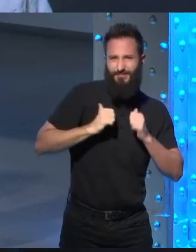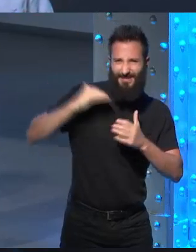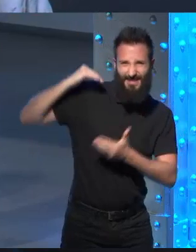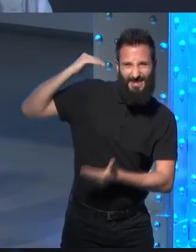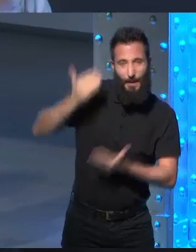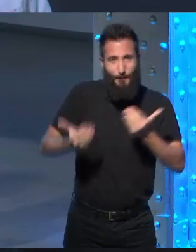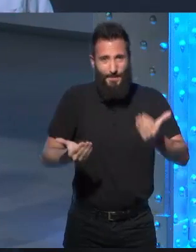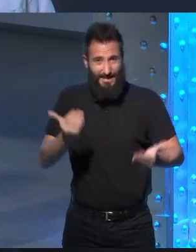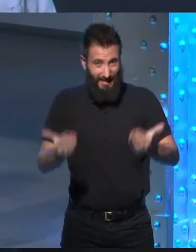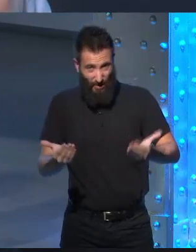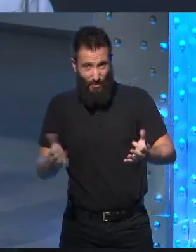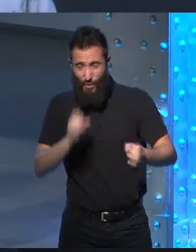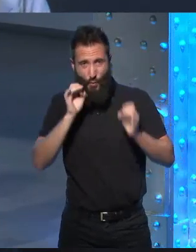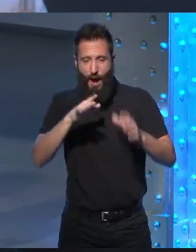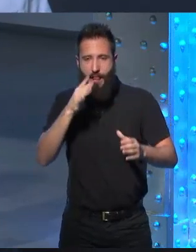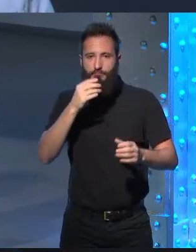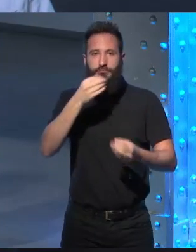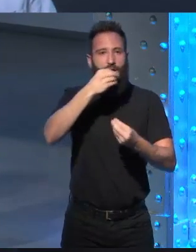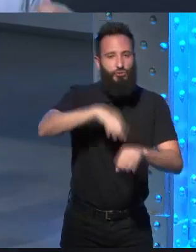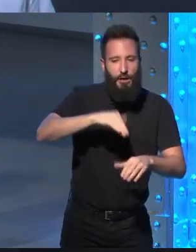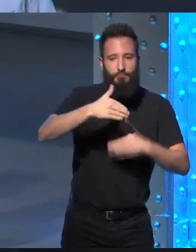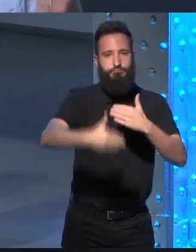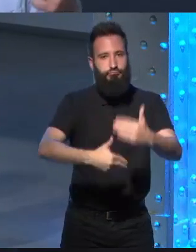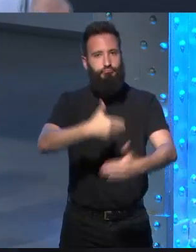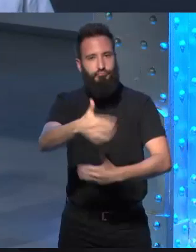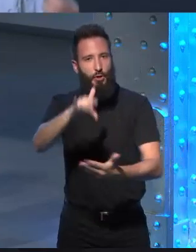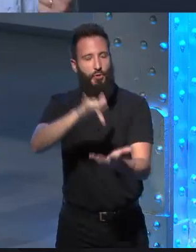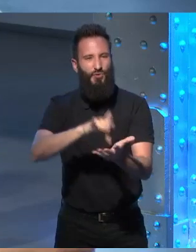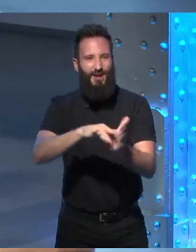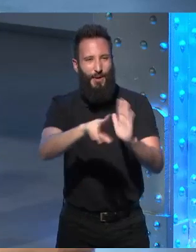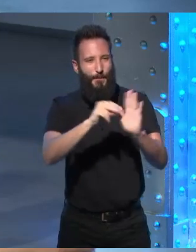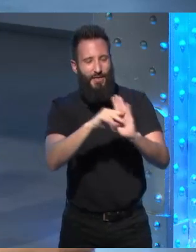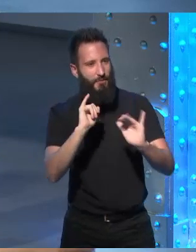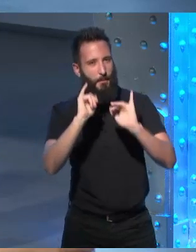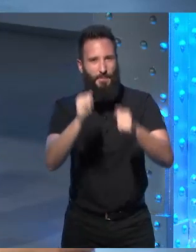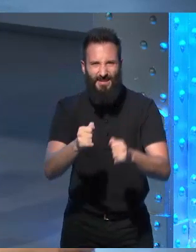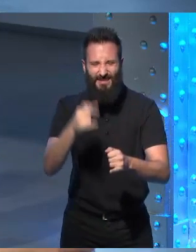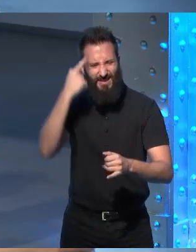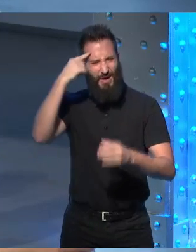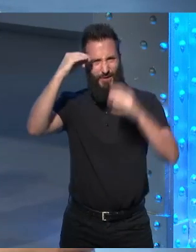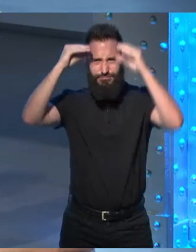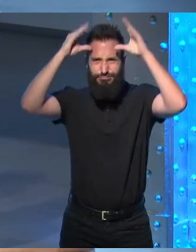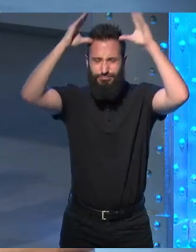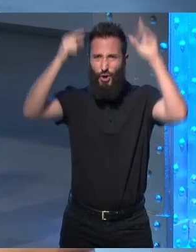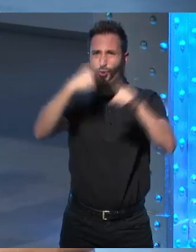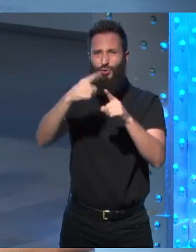y según avanza un artículo, un vídeo, pues al final llegas como saturado, los datos se te empiezan a